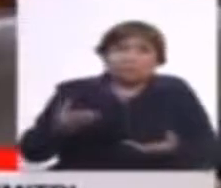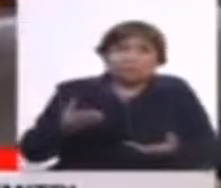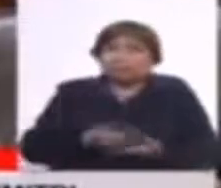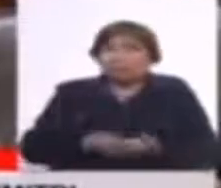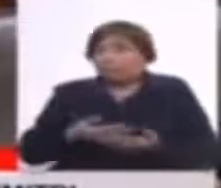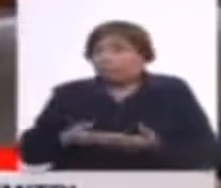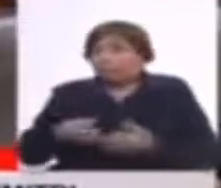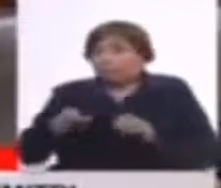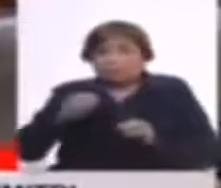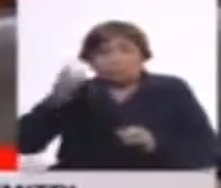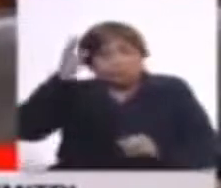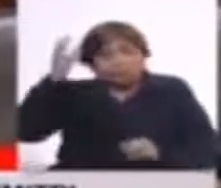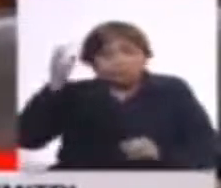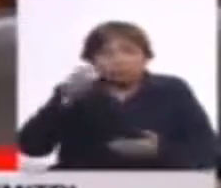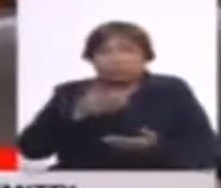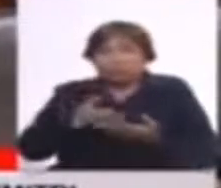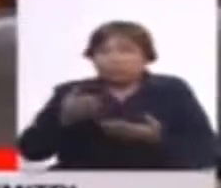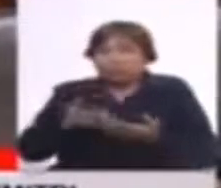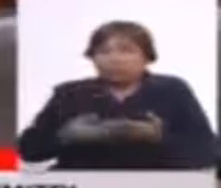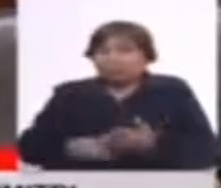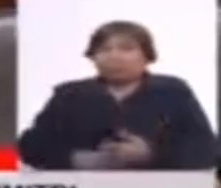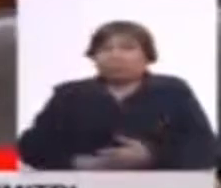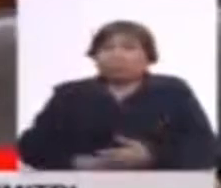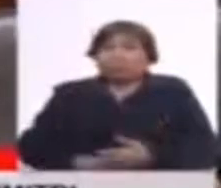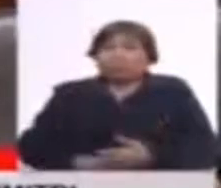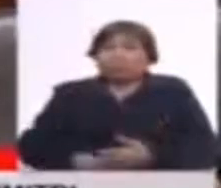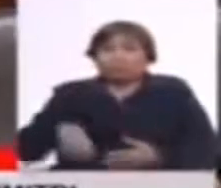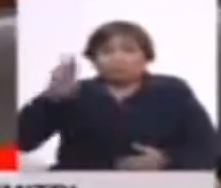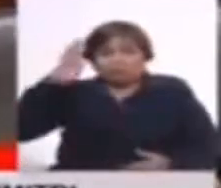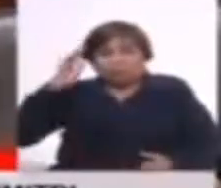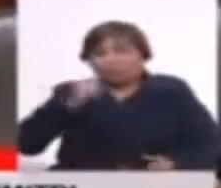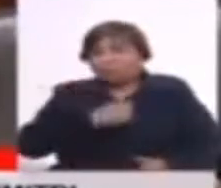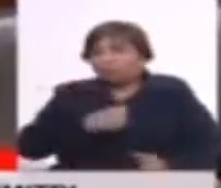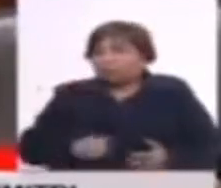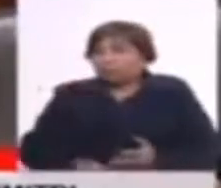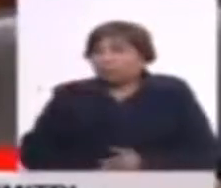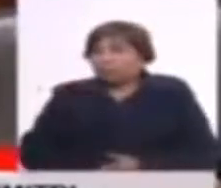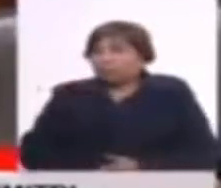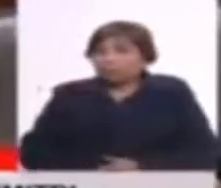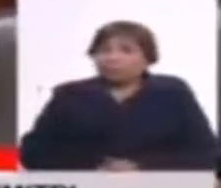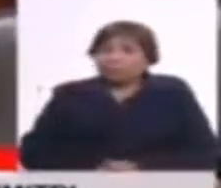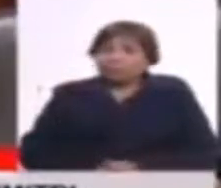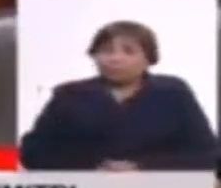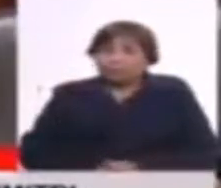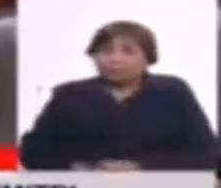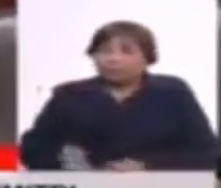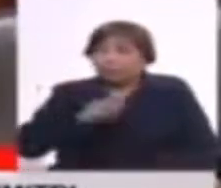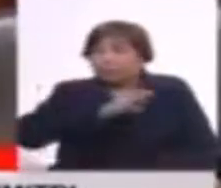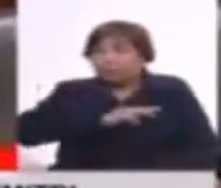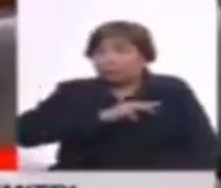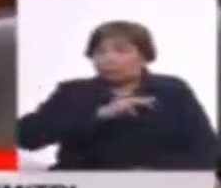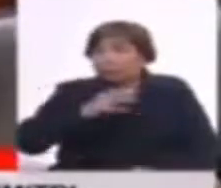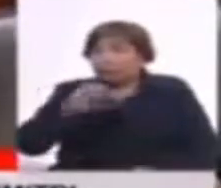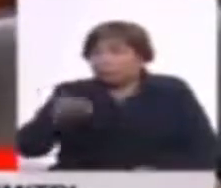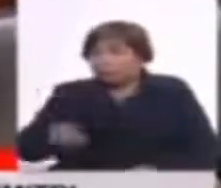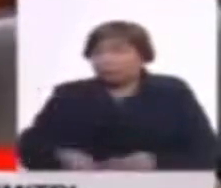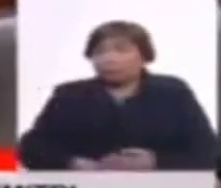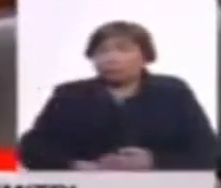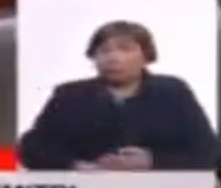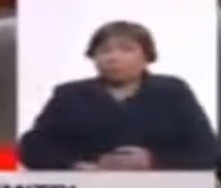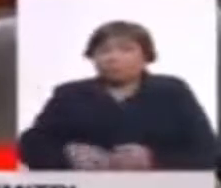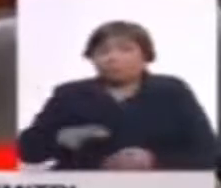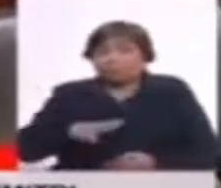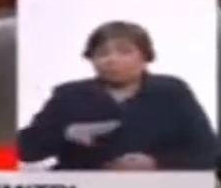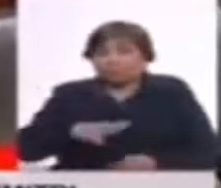efectivamente en cada sector trae incertidumbre y eso hace que los sectores no avancen. Déjanos tus opiniones, no olvides de suscribirte a nuestro